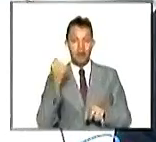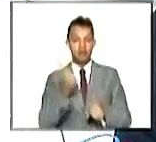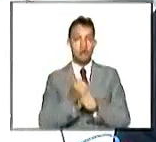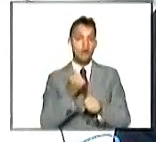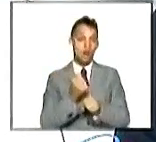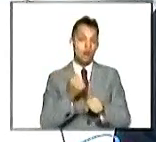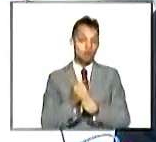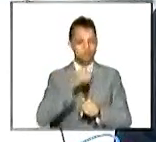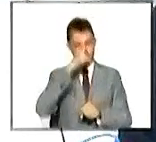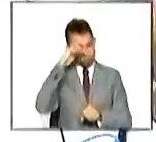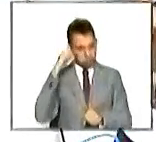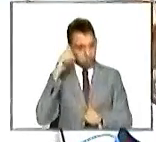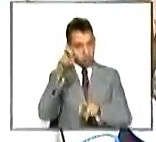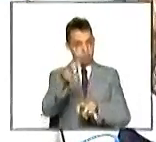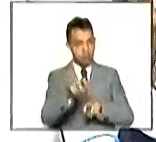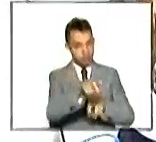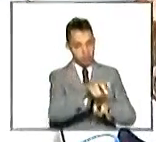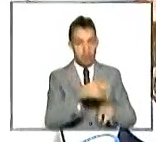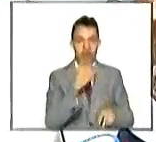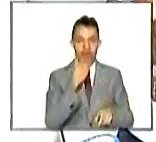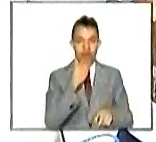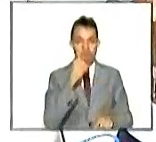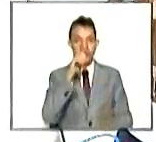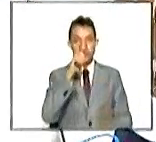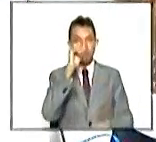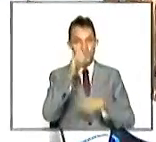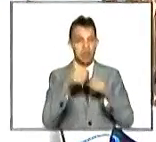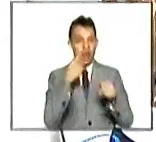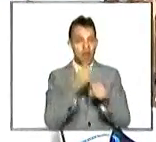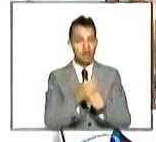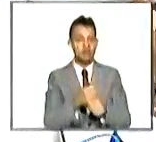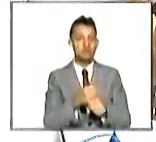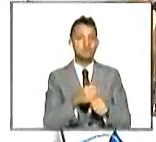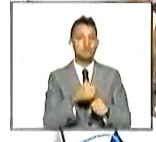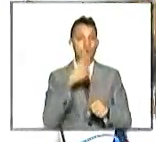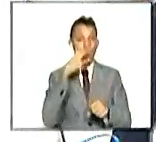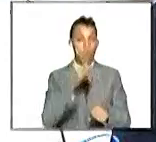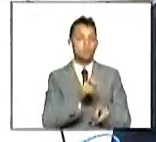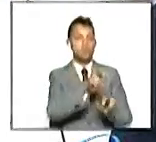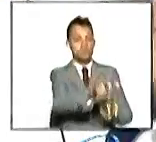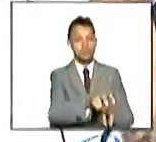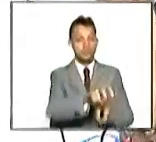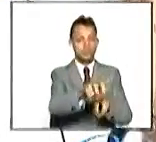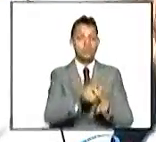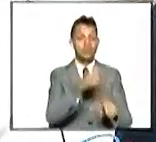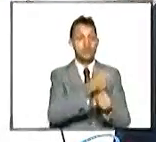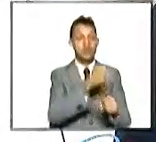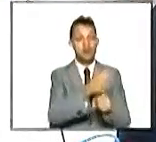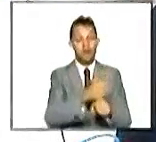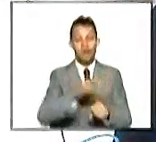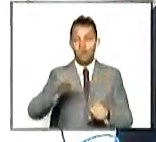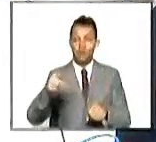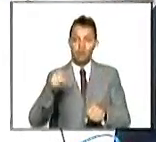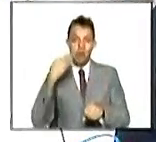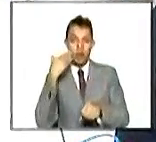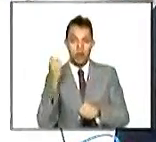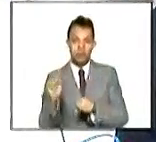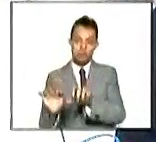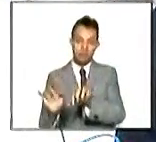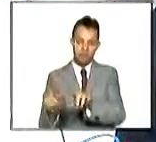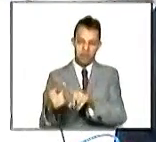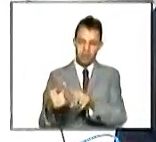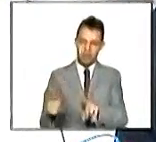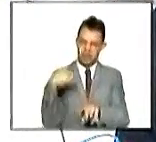el campo. Y si no, uno compara a una señora de 60 o 70 años del campo y de oficina, y es evidente la diferencia.